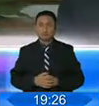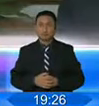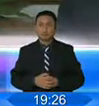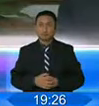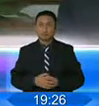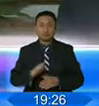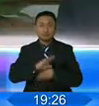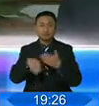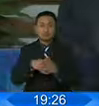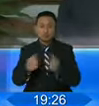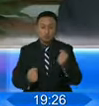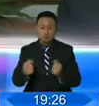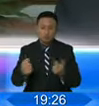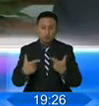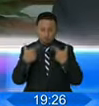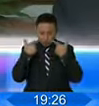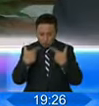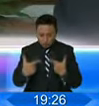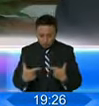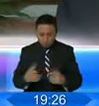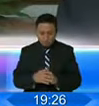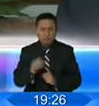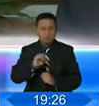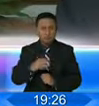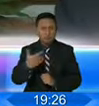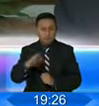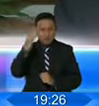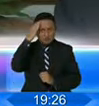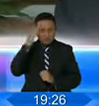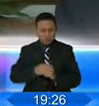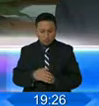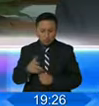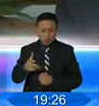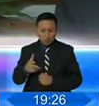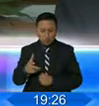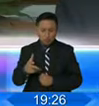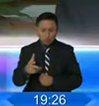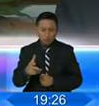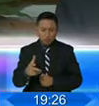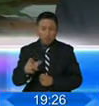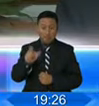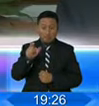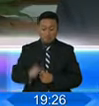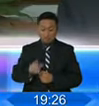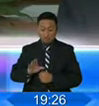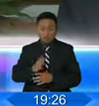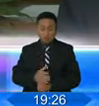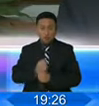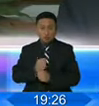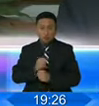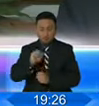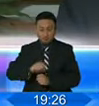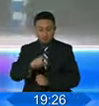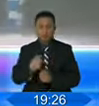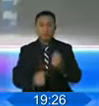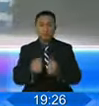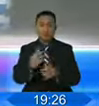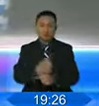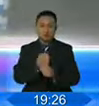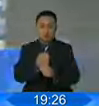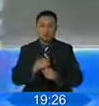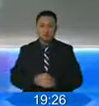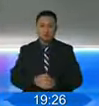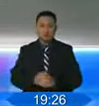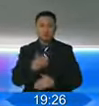son monitoreados en tiempo real, entonces hay un historial completo, tanto para el pasajero cuanto para el conductor. Para